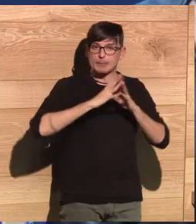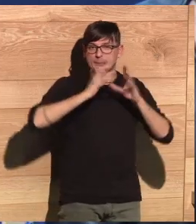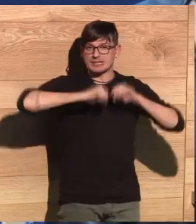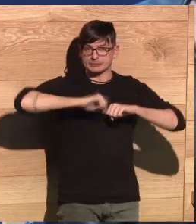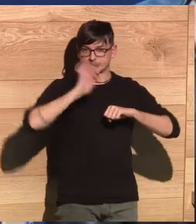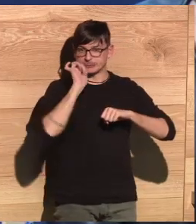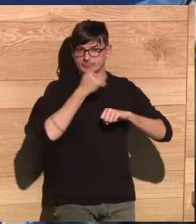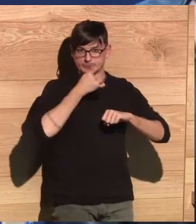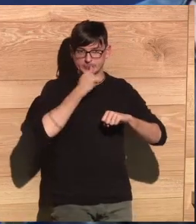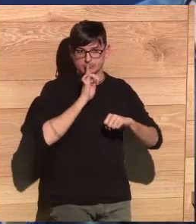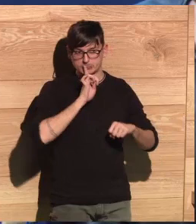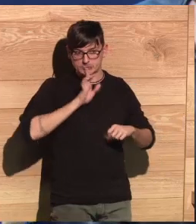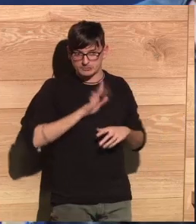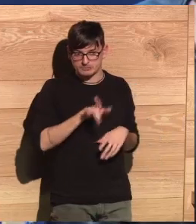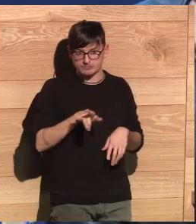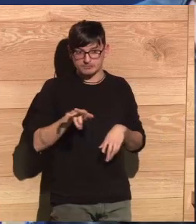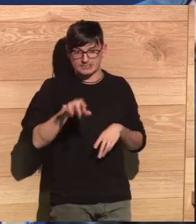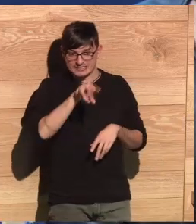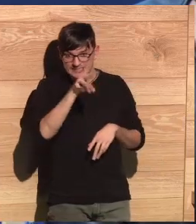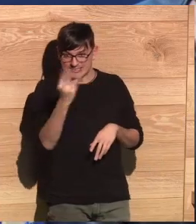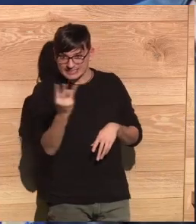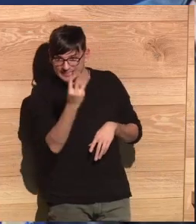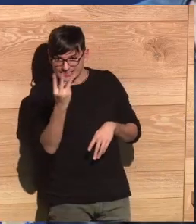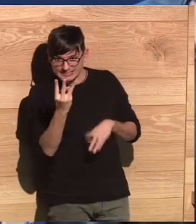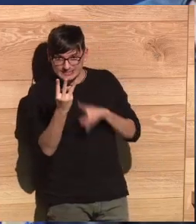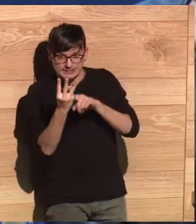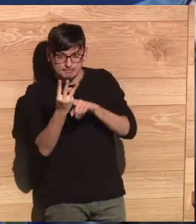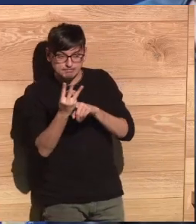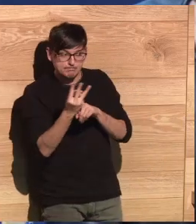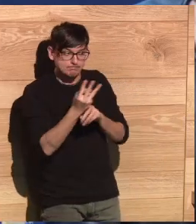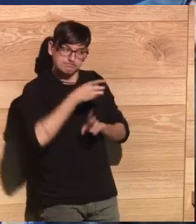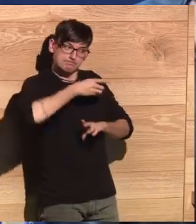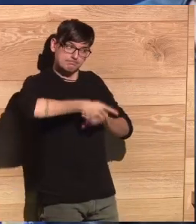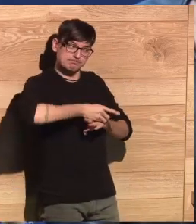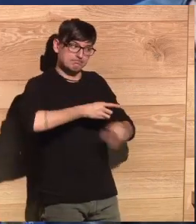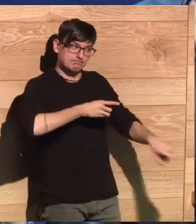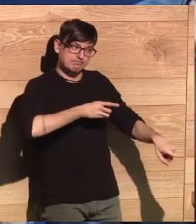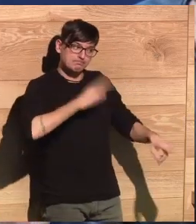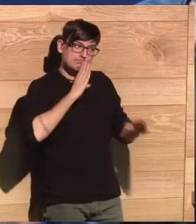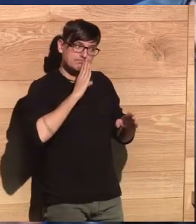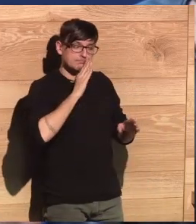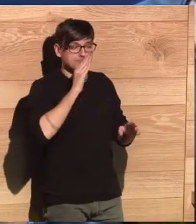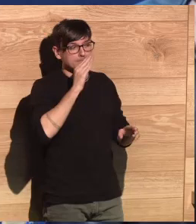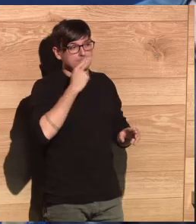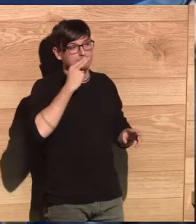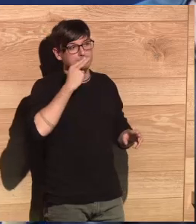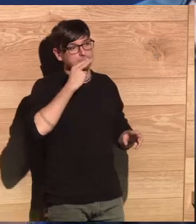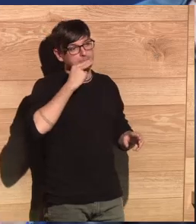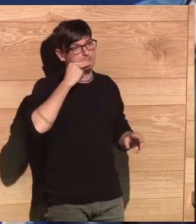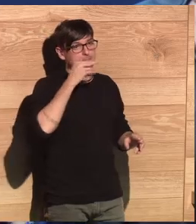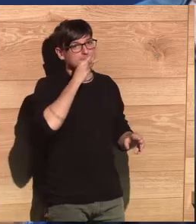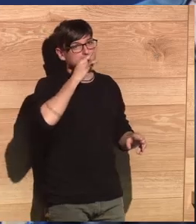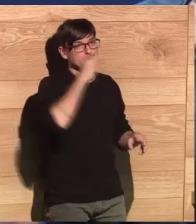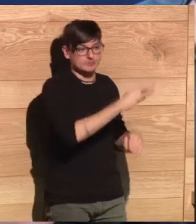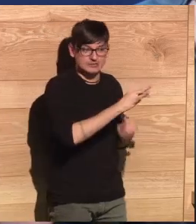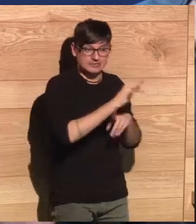silencio. Les hicieron prometer las tres hermanas al escritor que hasta que se murieran todos los implicados jamás